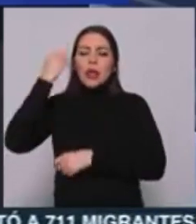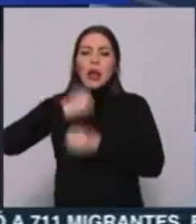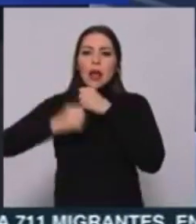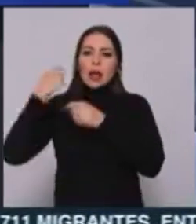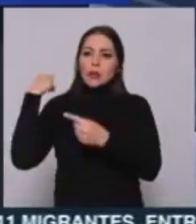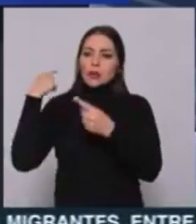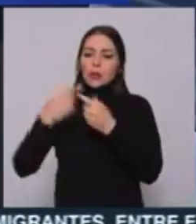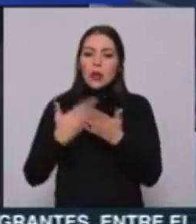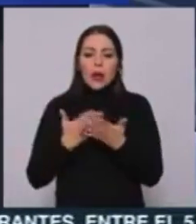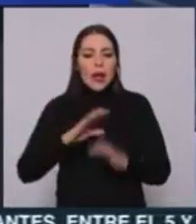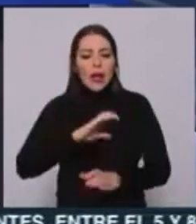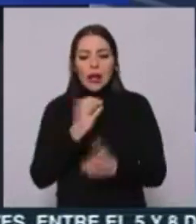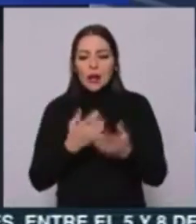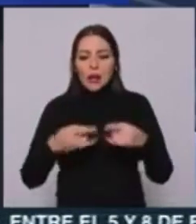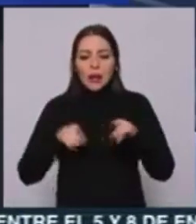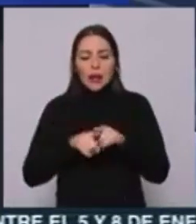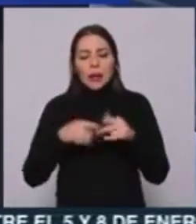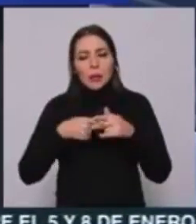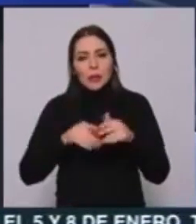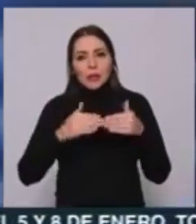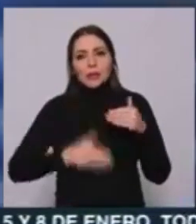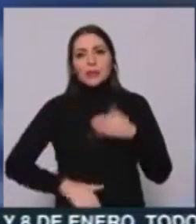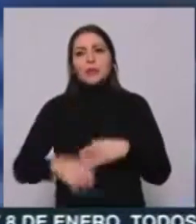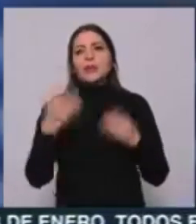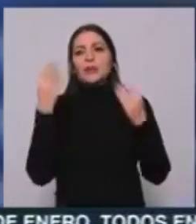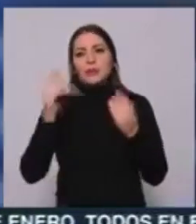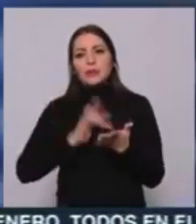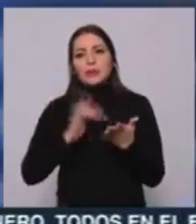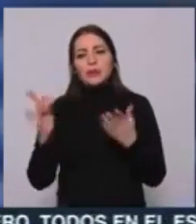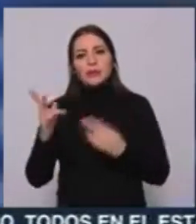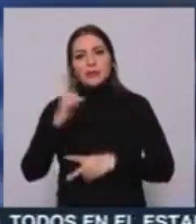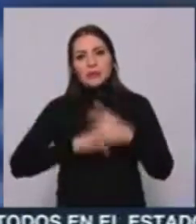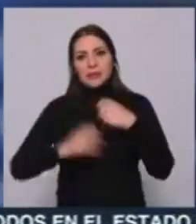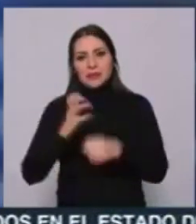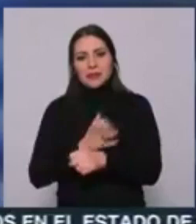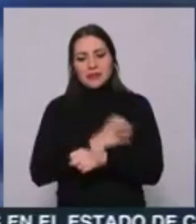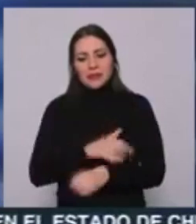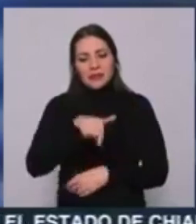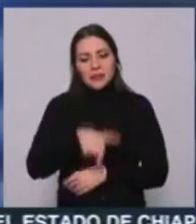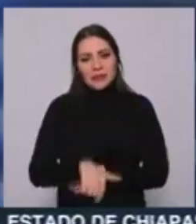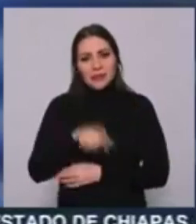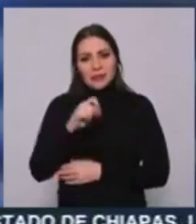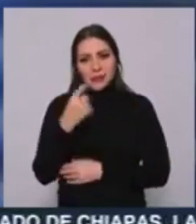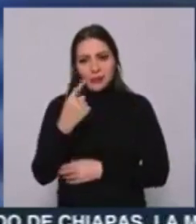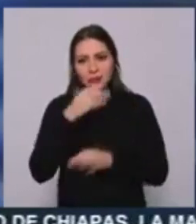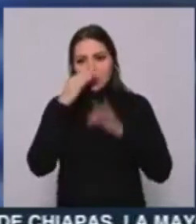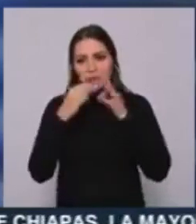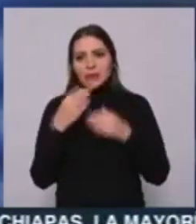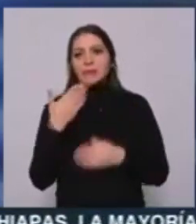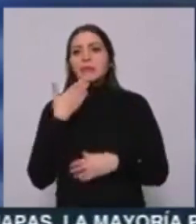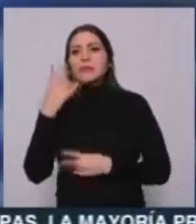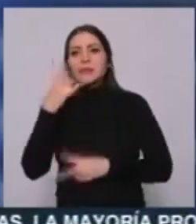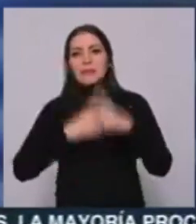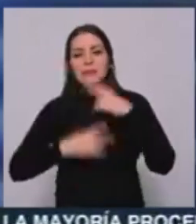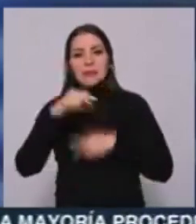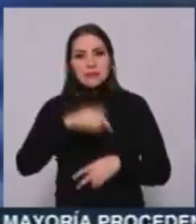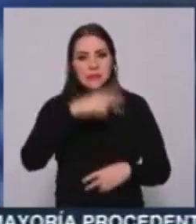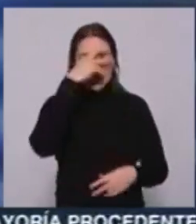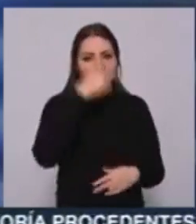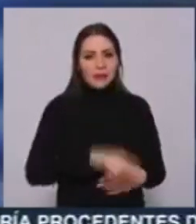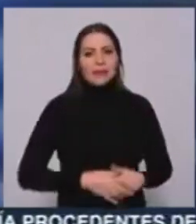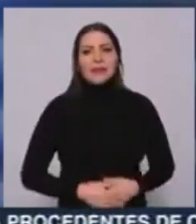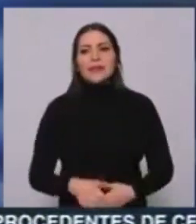muchísimas gracias, María Fernanda Espinosa, por habernos acompañado aquí en 21 Noticias y bienvenida a México. Muchas gracias, Juan, y gracias,